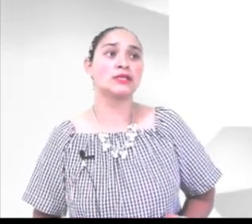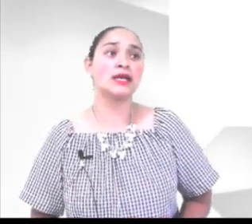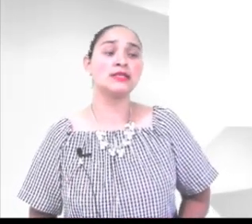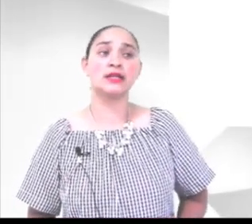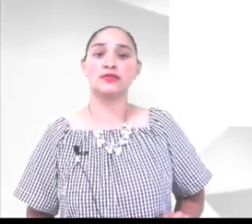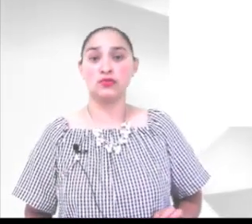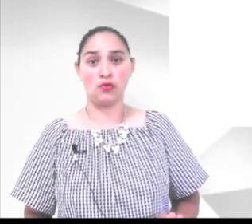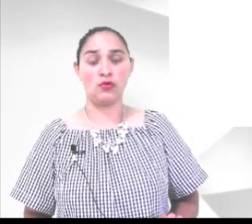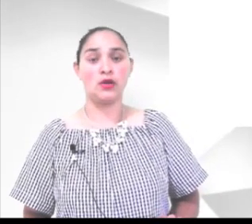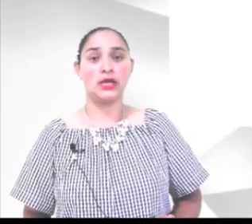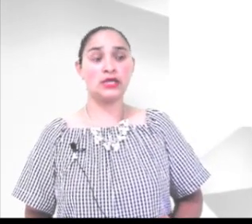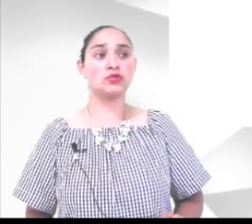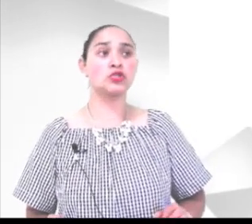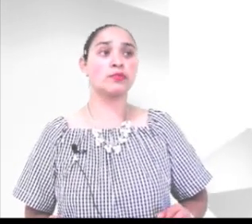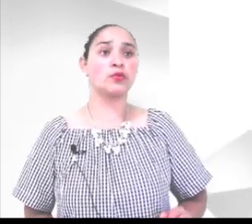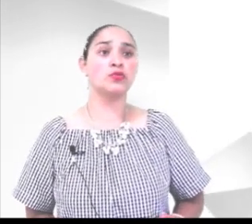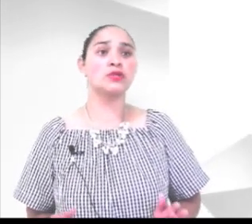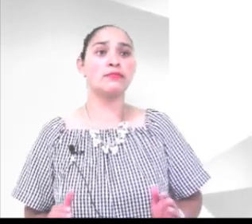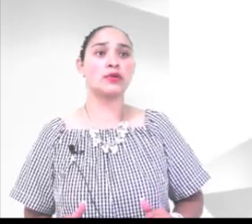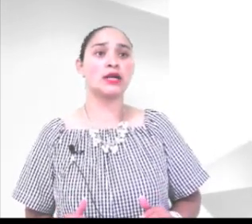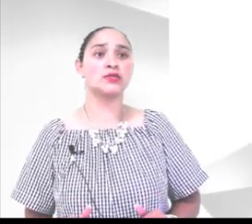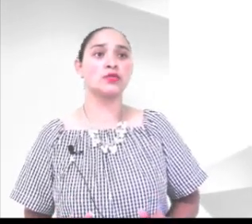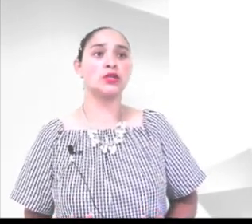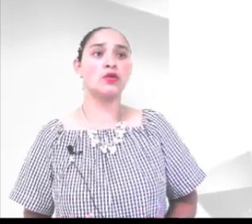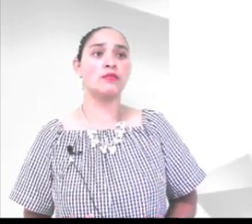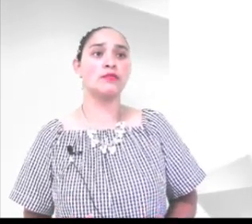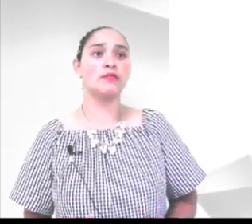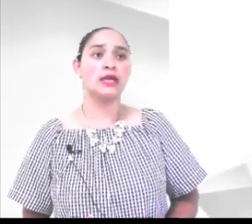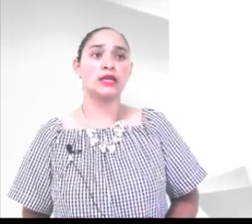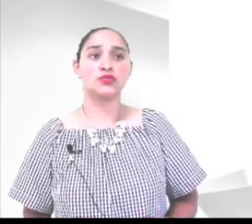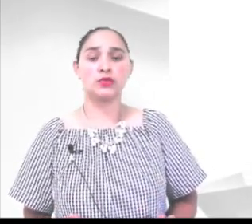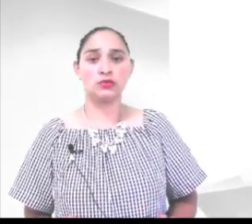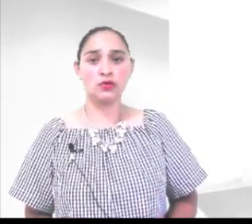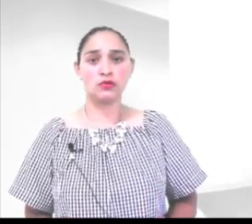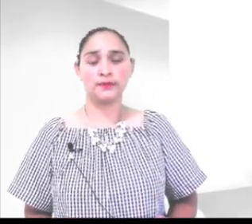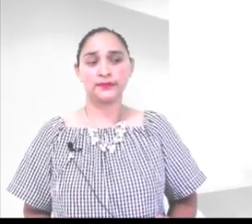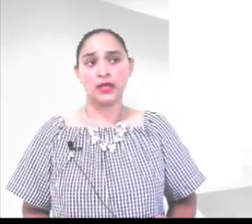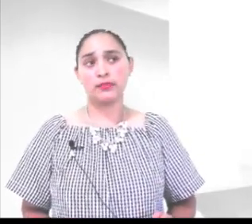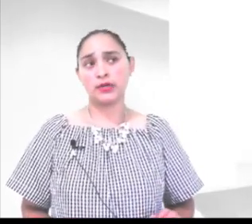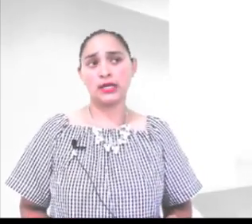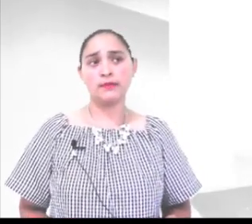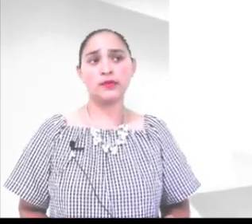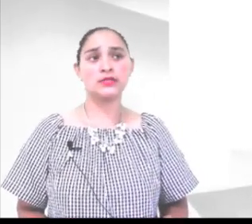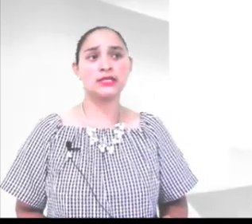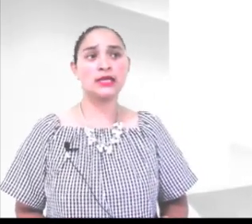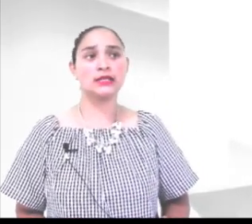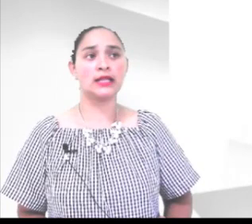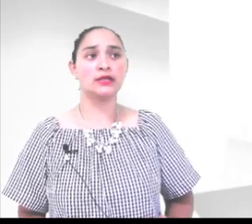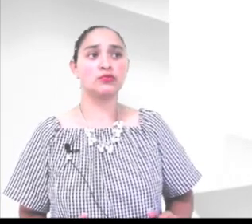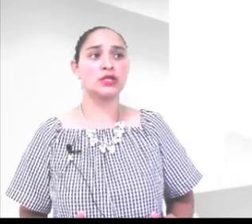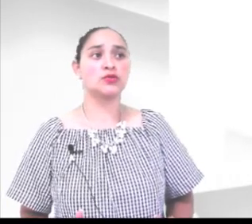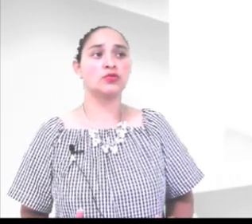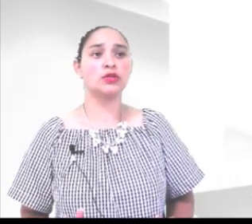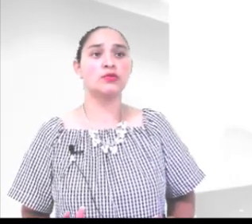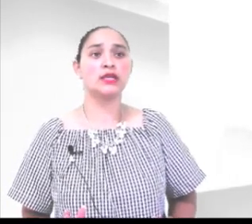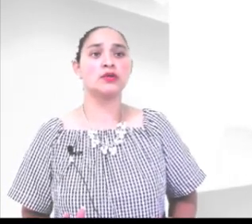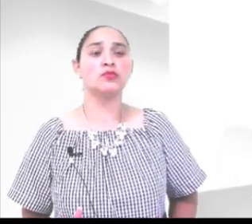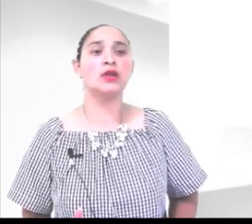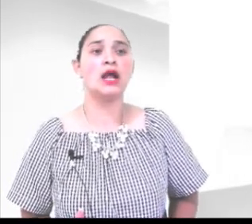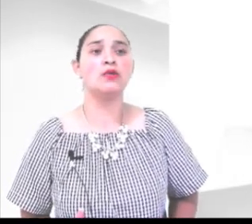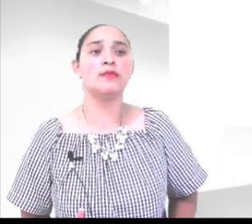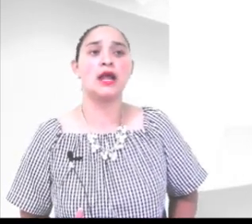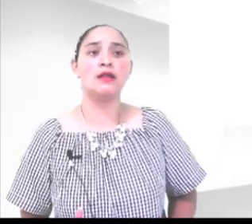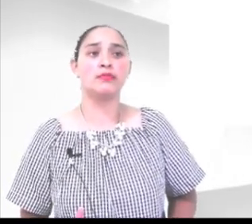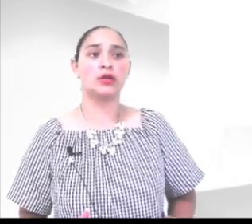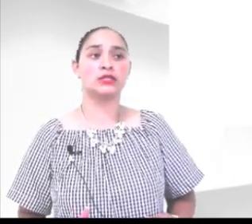pero los desastres no. Estos se producen por la acción del hombre en su entorno. Por ejemplo, dice la inundación de una